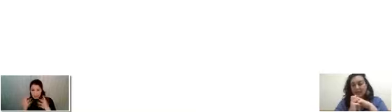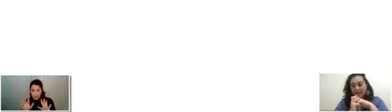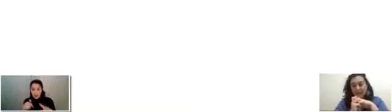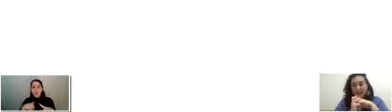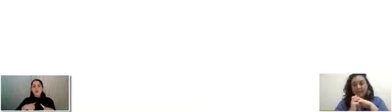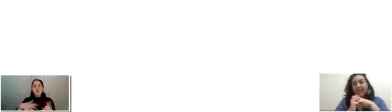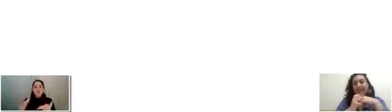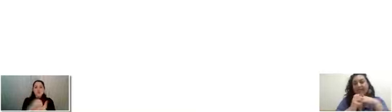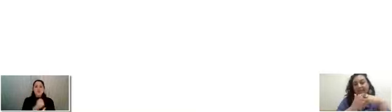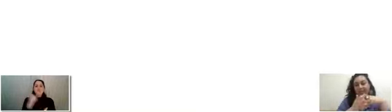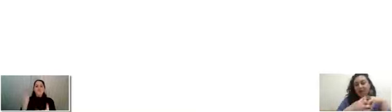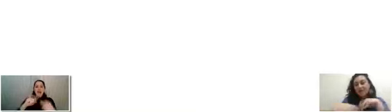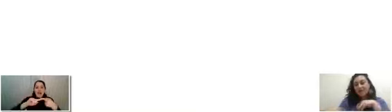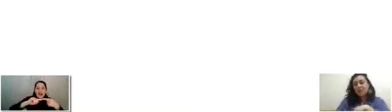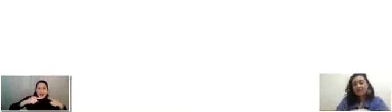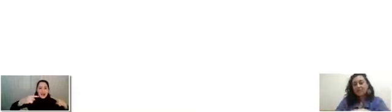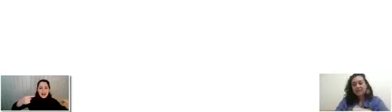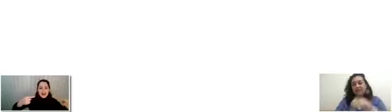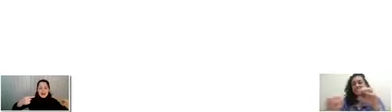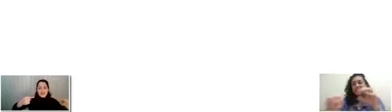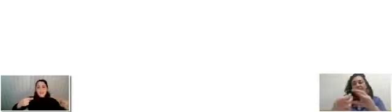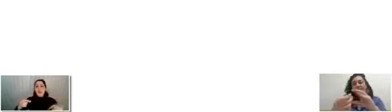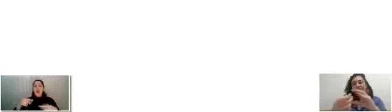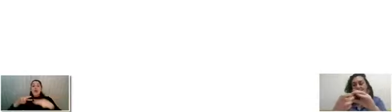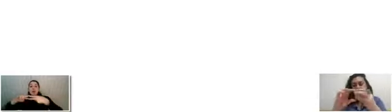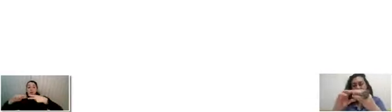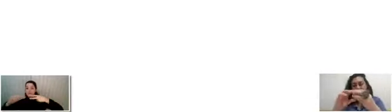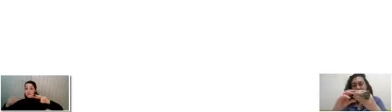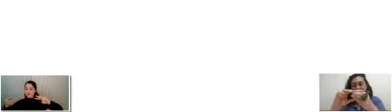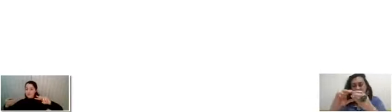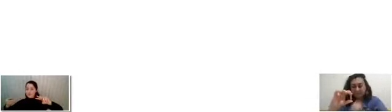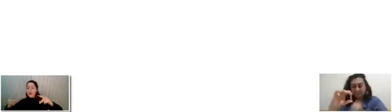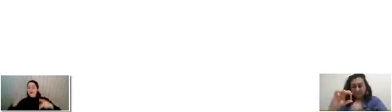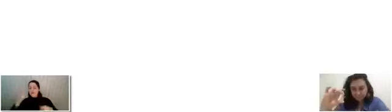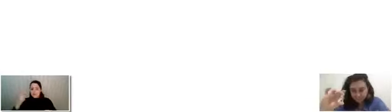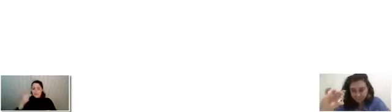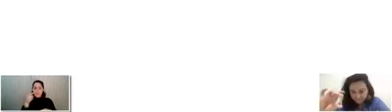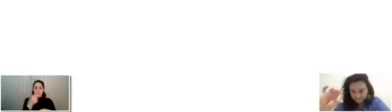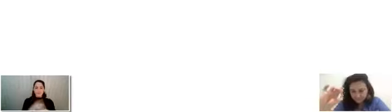y el DNA del huésped, y se ve así.